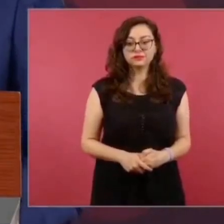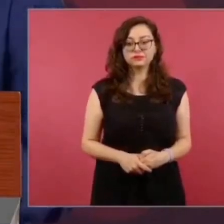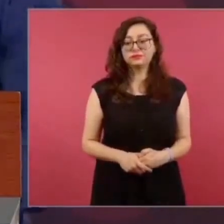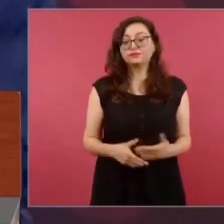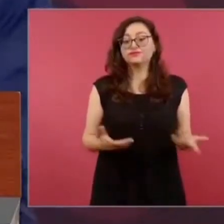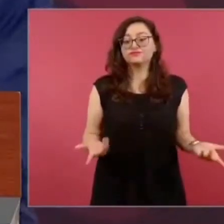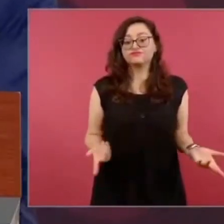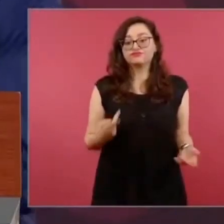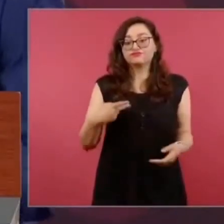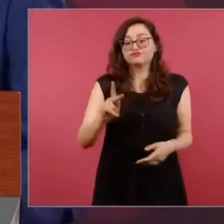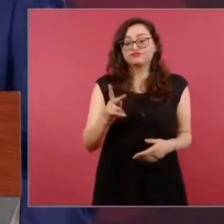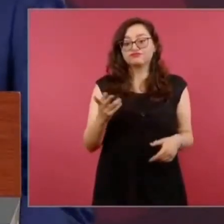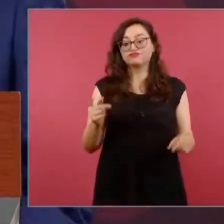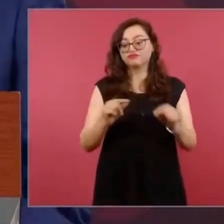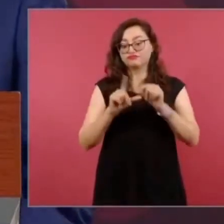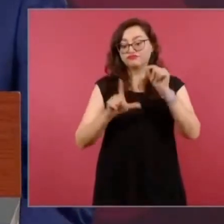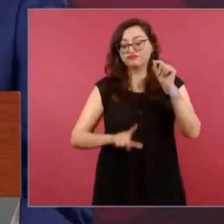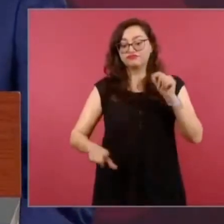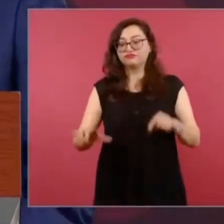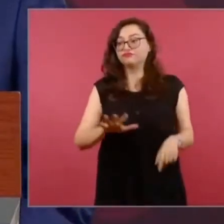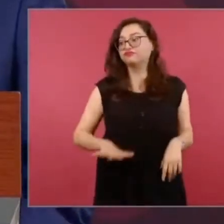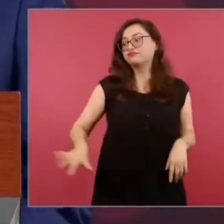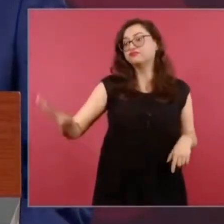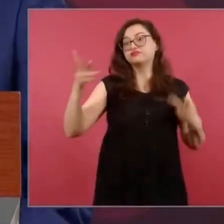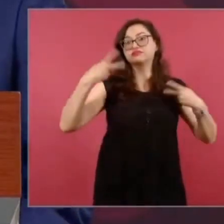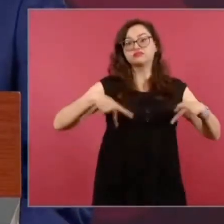de acomplejados.